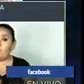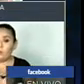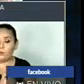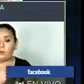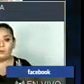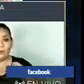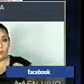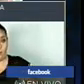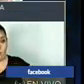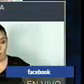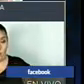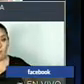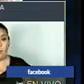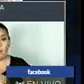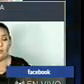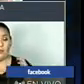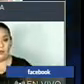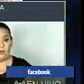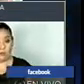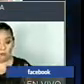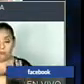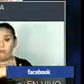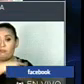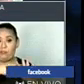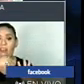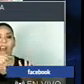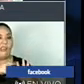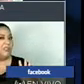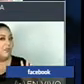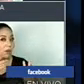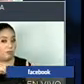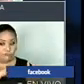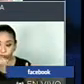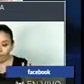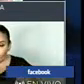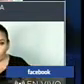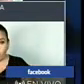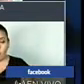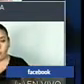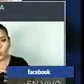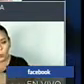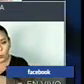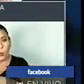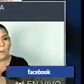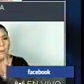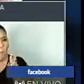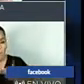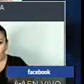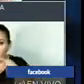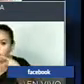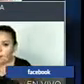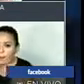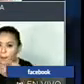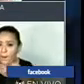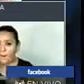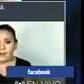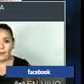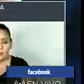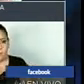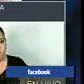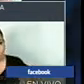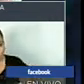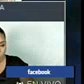Gobernación, Mario Durán, quienes iban a participar en esta comisión y dialogar acerca de esta importante